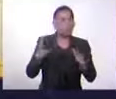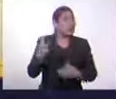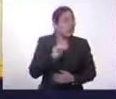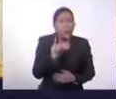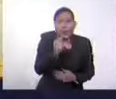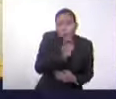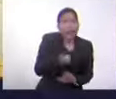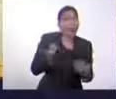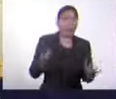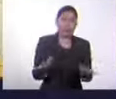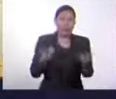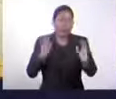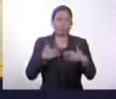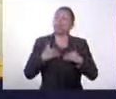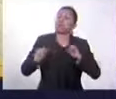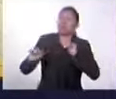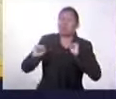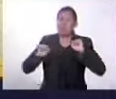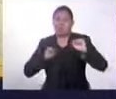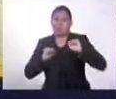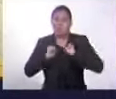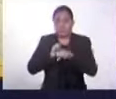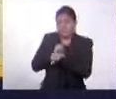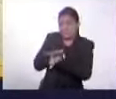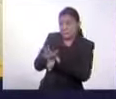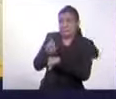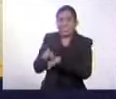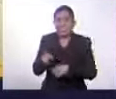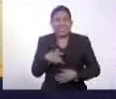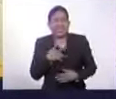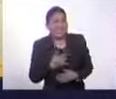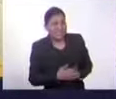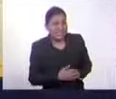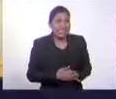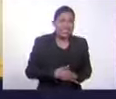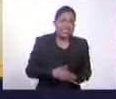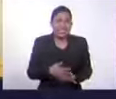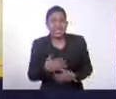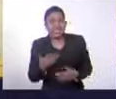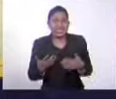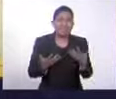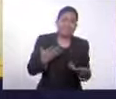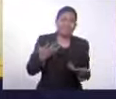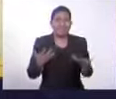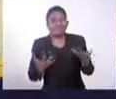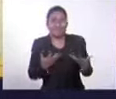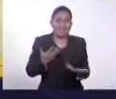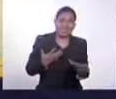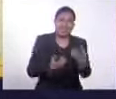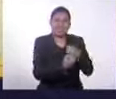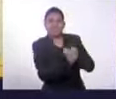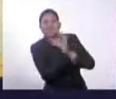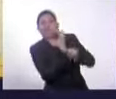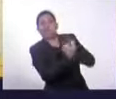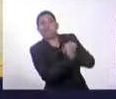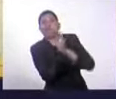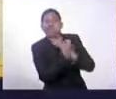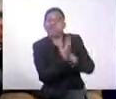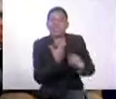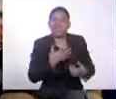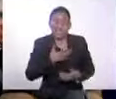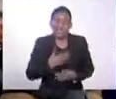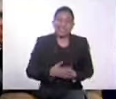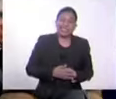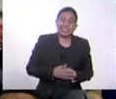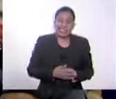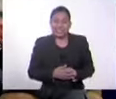adecuado, ¿verdad? Y de repente te ves influenciado y es una situación que de alguna manera podría generar, ¿verdad?, que